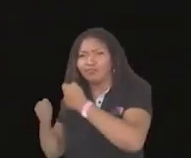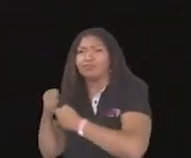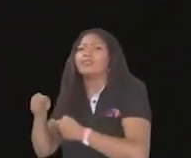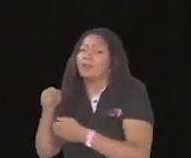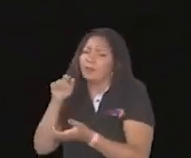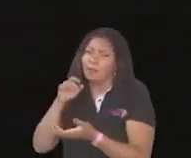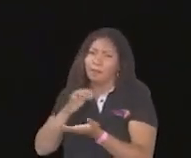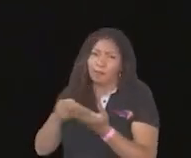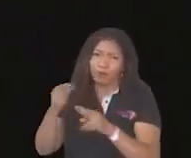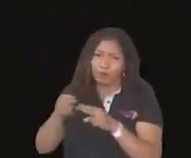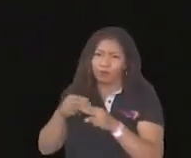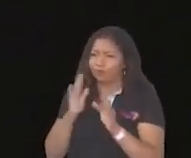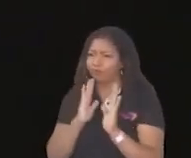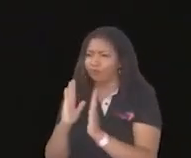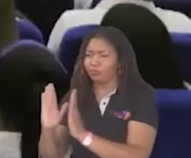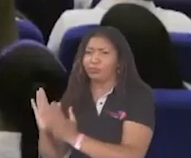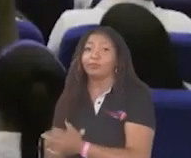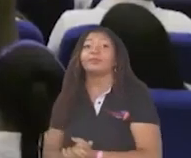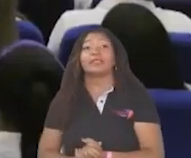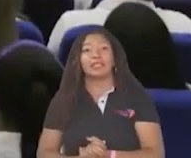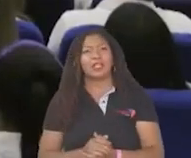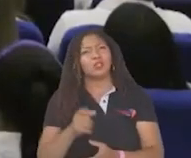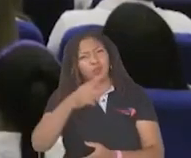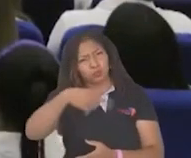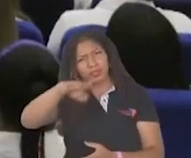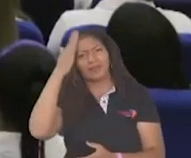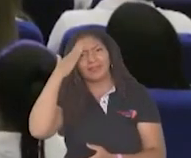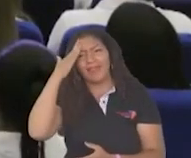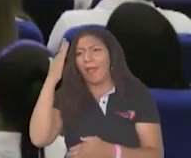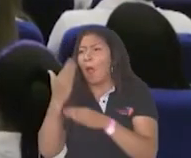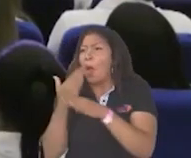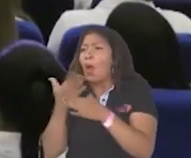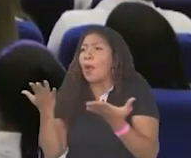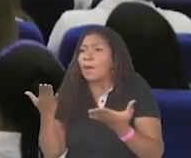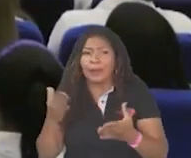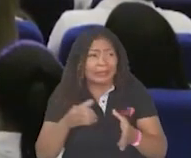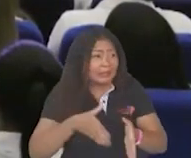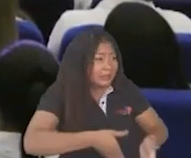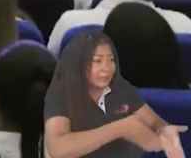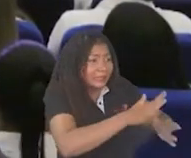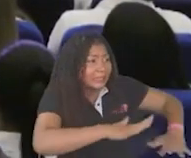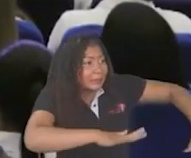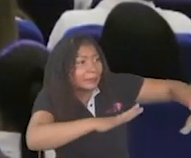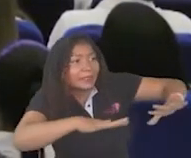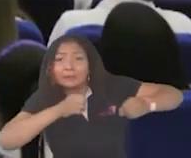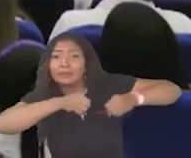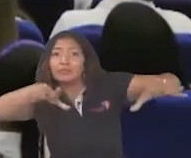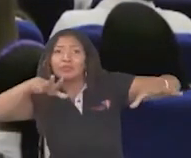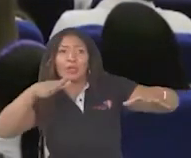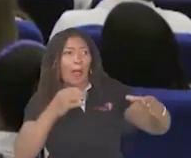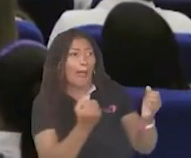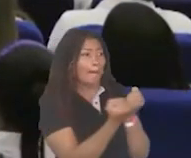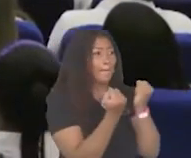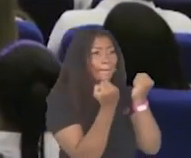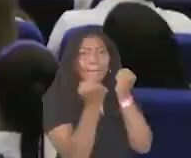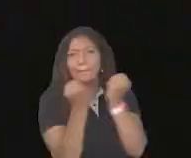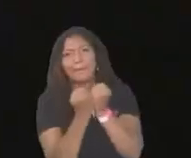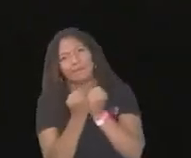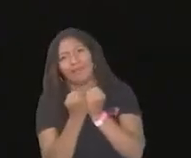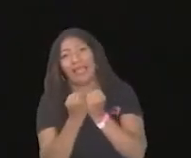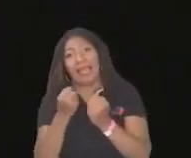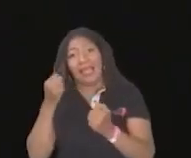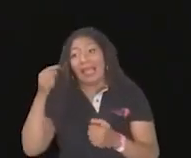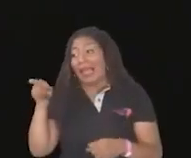periodo se registraron obras de impacto, generación de empleo, promoción de la salud, mejoramiento de infraestructura urbana, educativa y